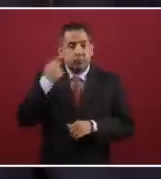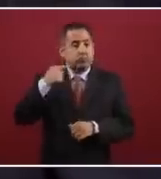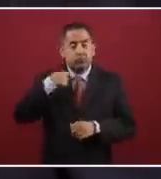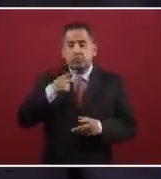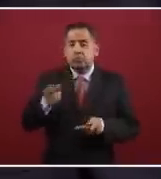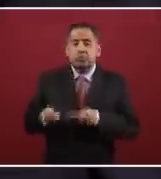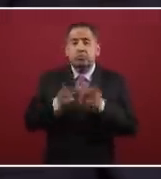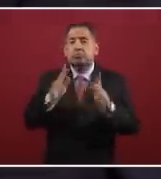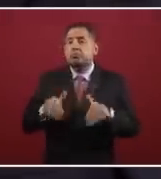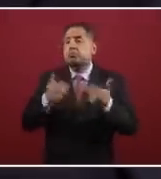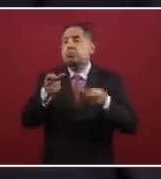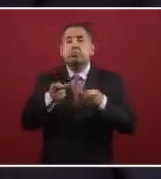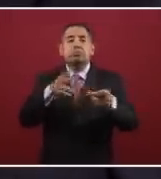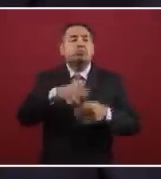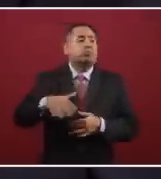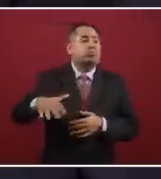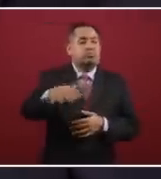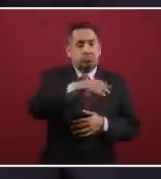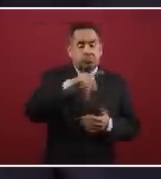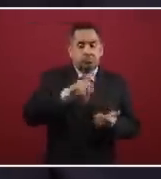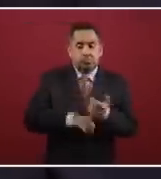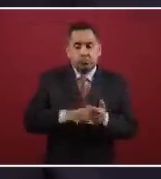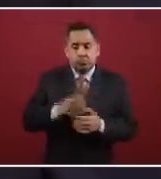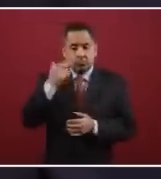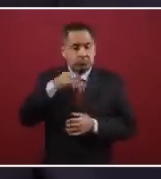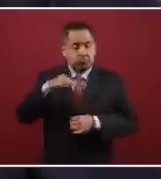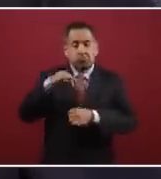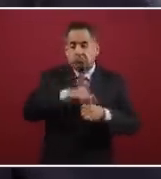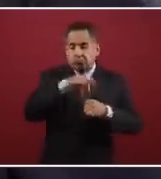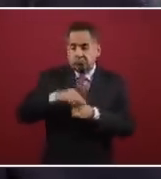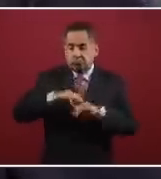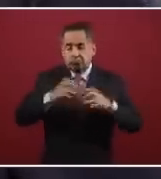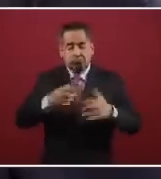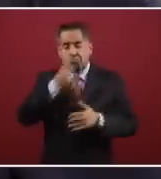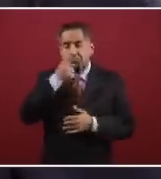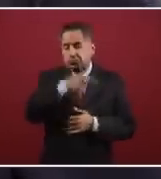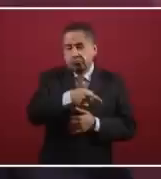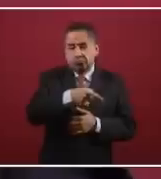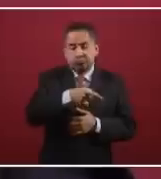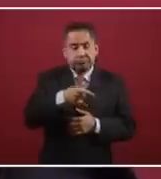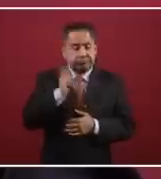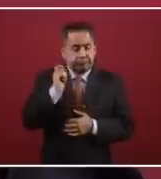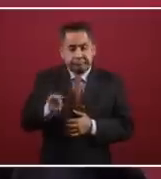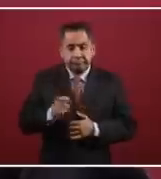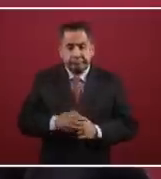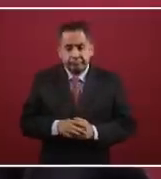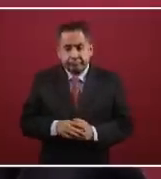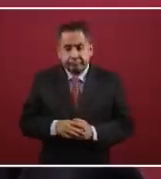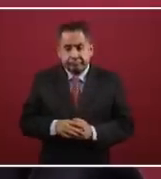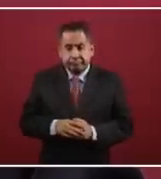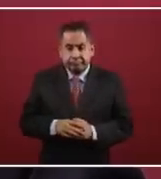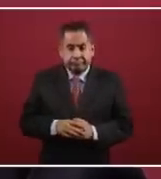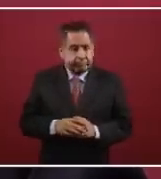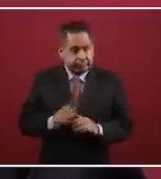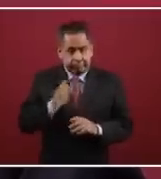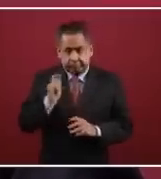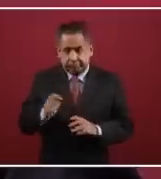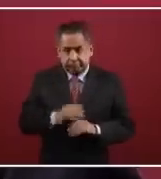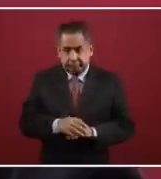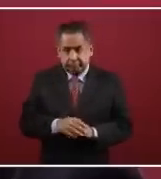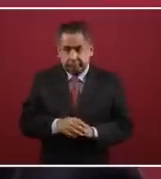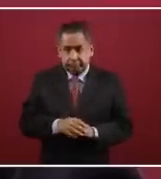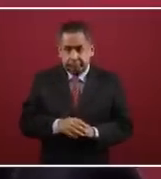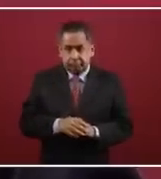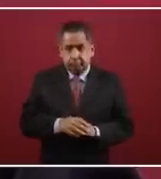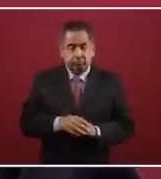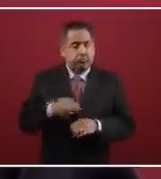consulta, la gente votó porque se echar a